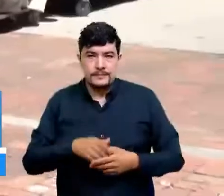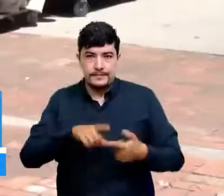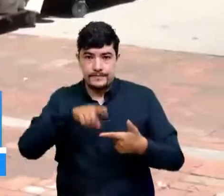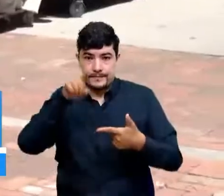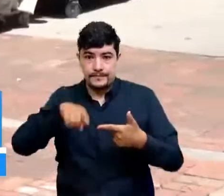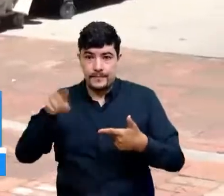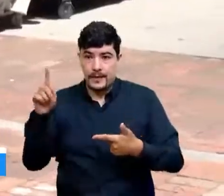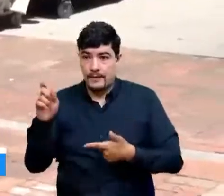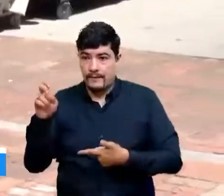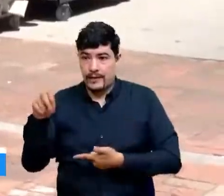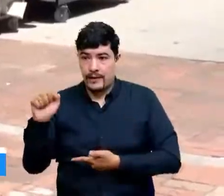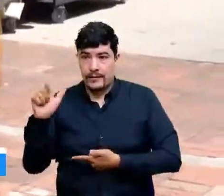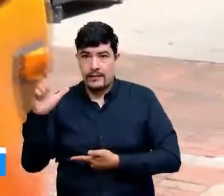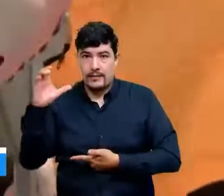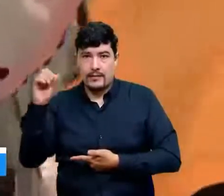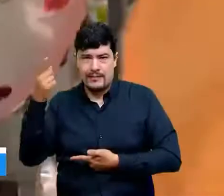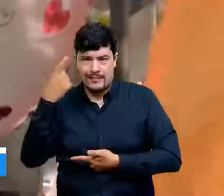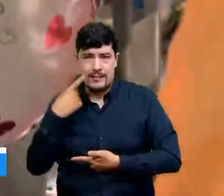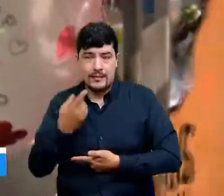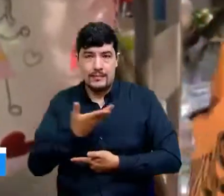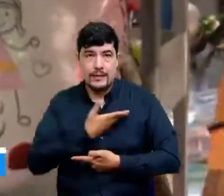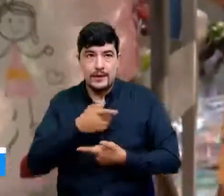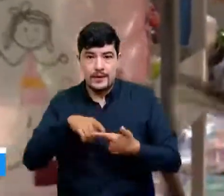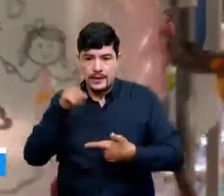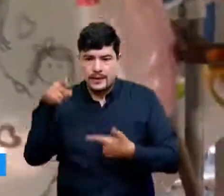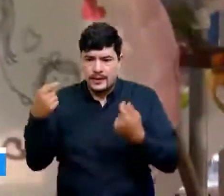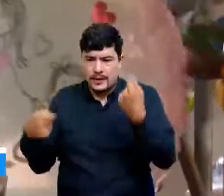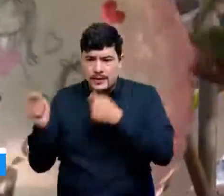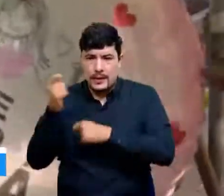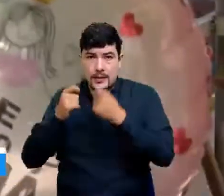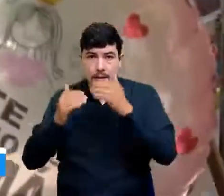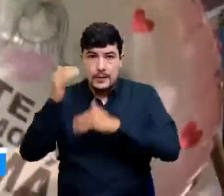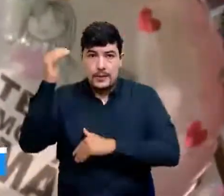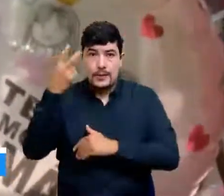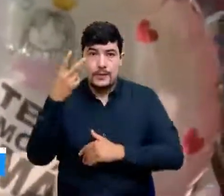entregó Fenalco, en el Día de la Madre las ventas aumentaron un 20%.